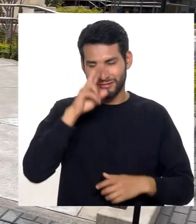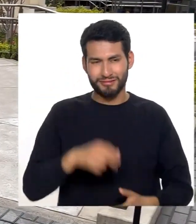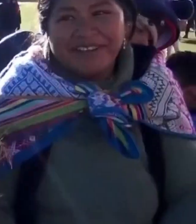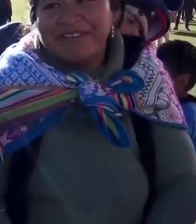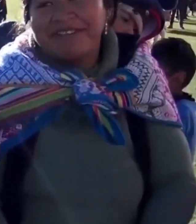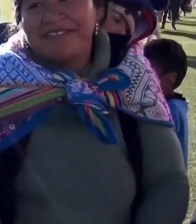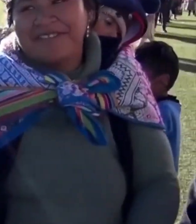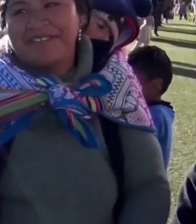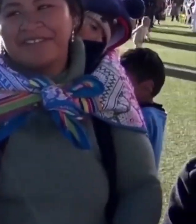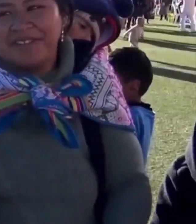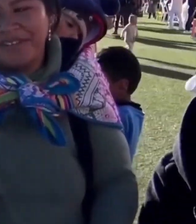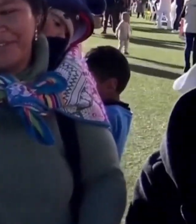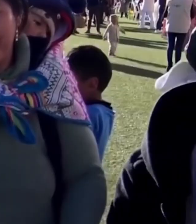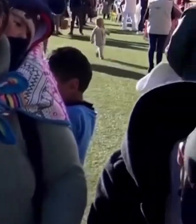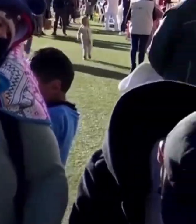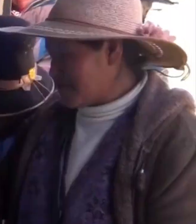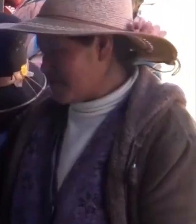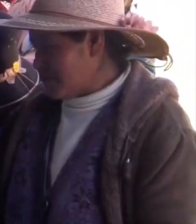Perú.